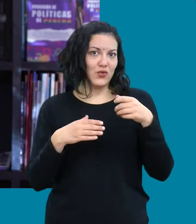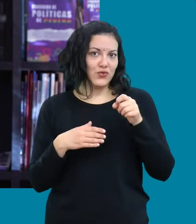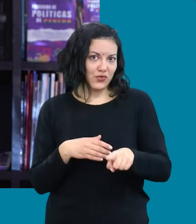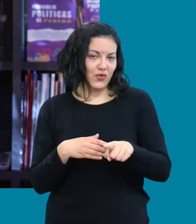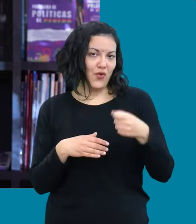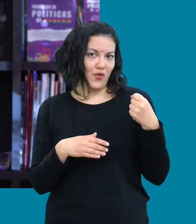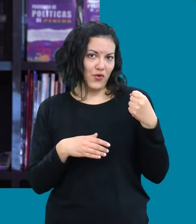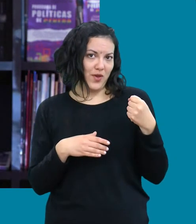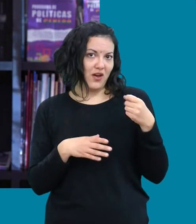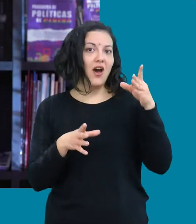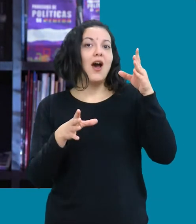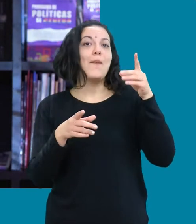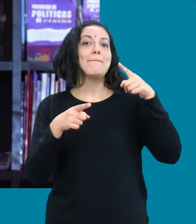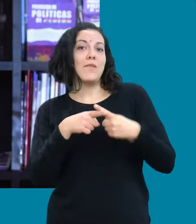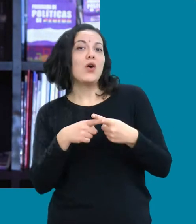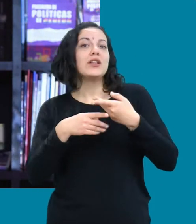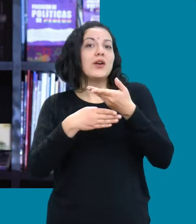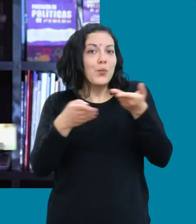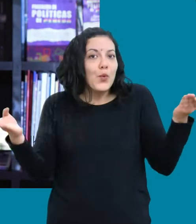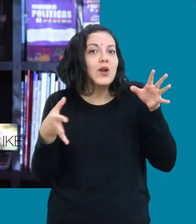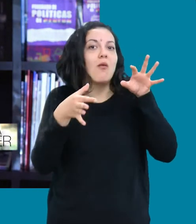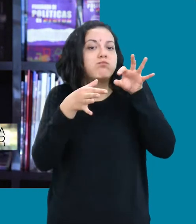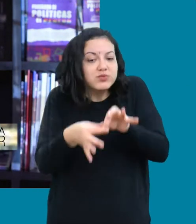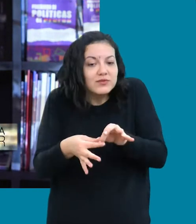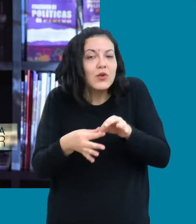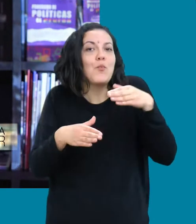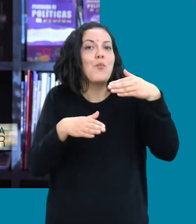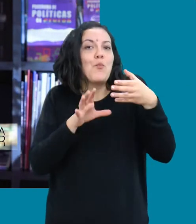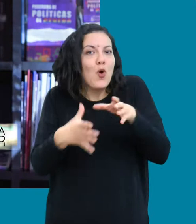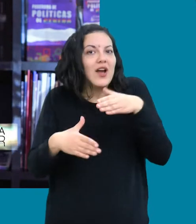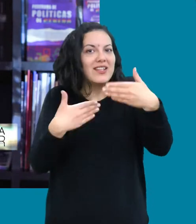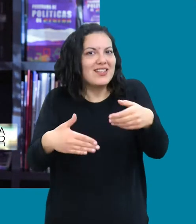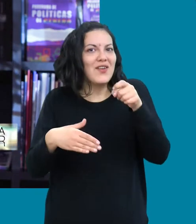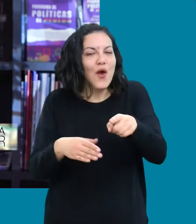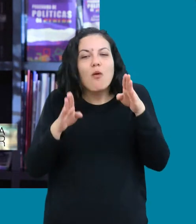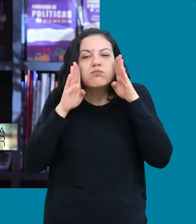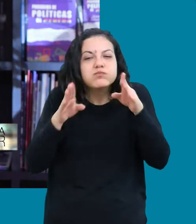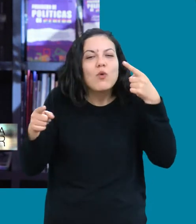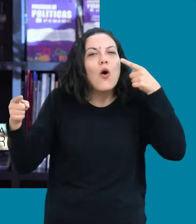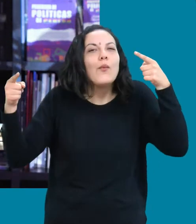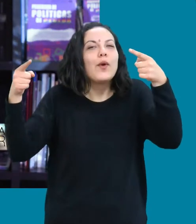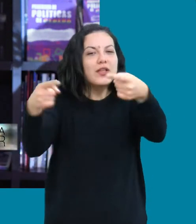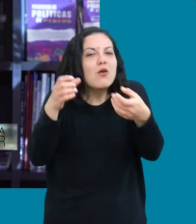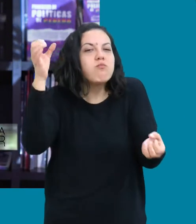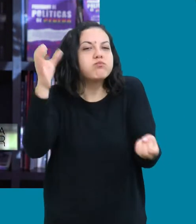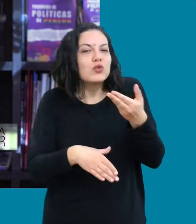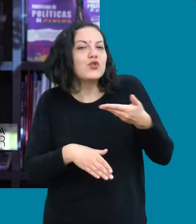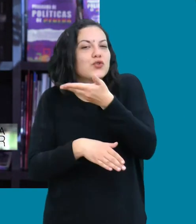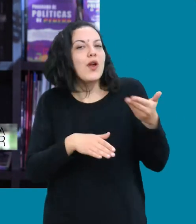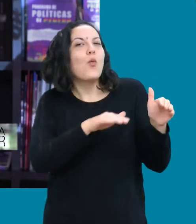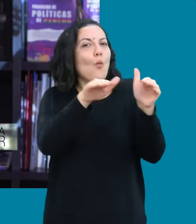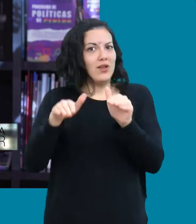de políticas públicas sostenidas en modelos de desarrollo que no tienen como horizonte la construcción de una sociedad más